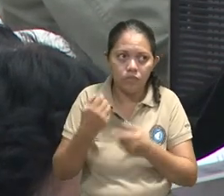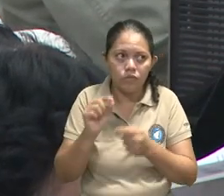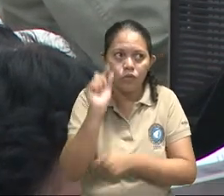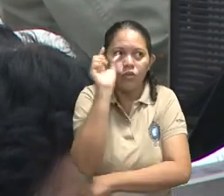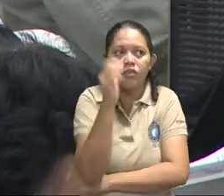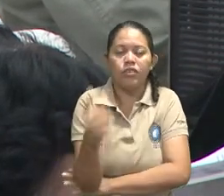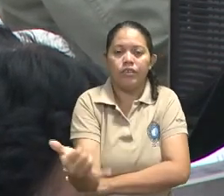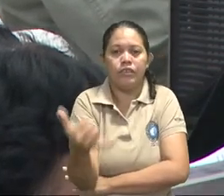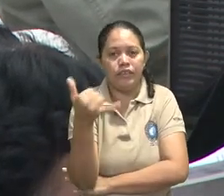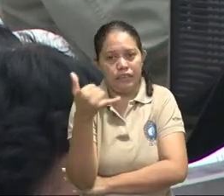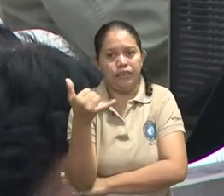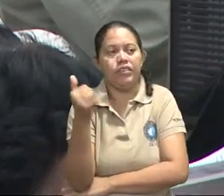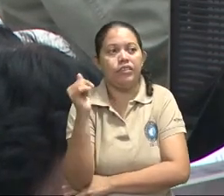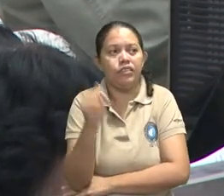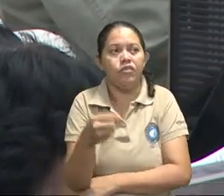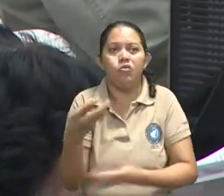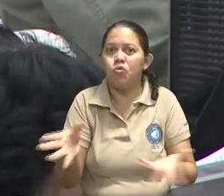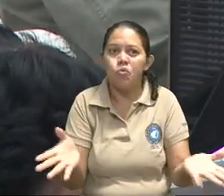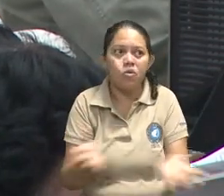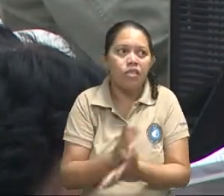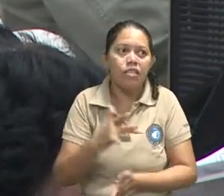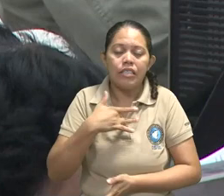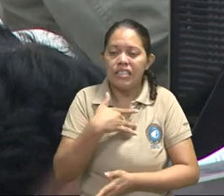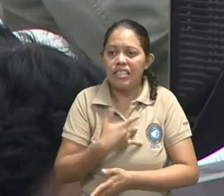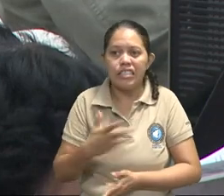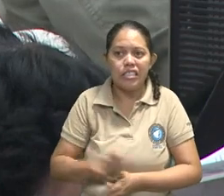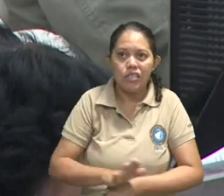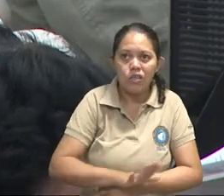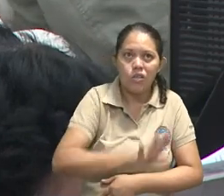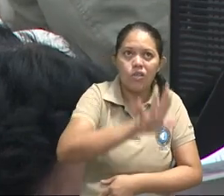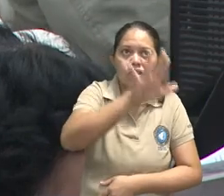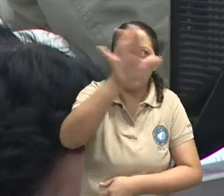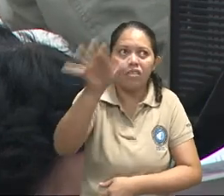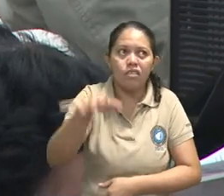cosita, vos ya no tenías necesidad de ir a un banco,